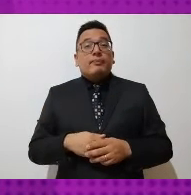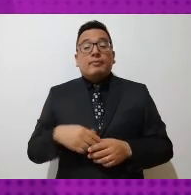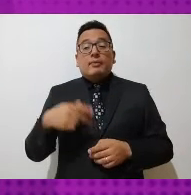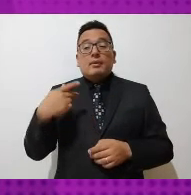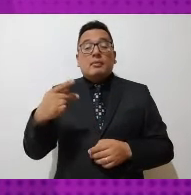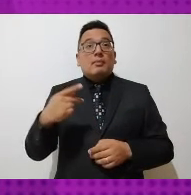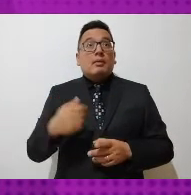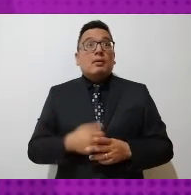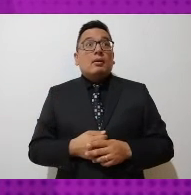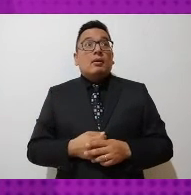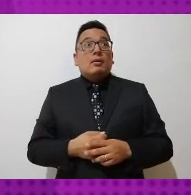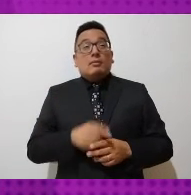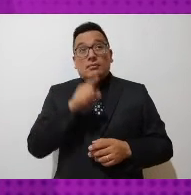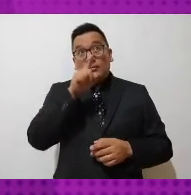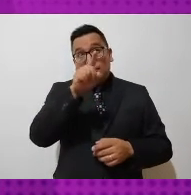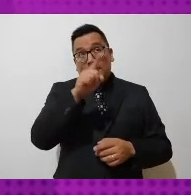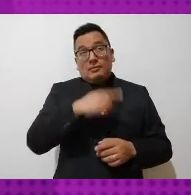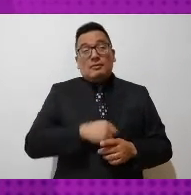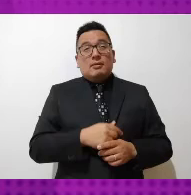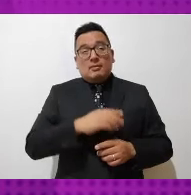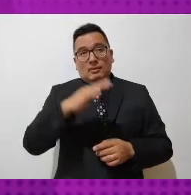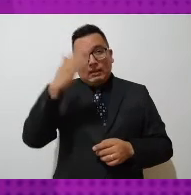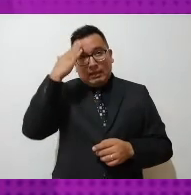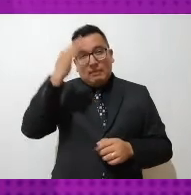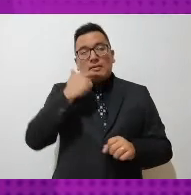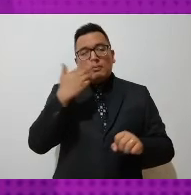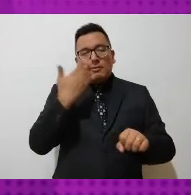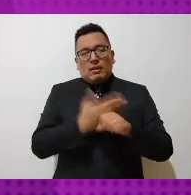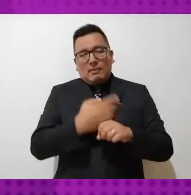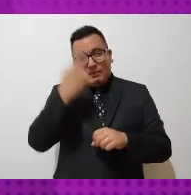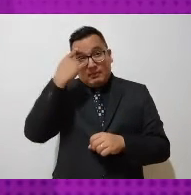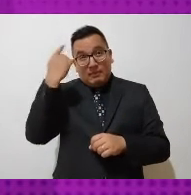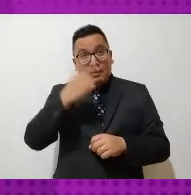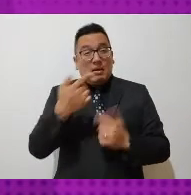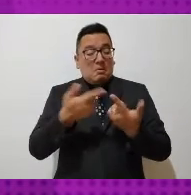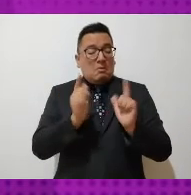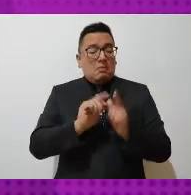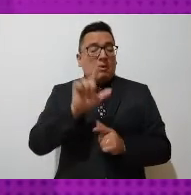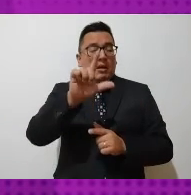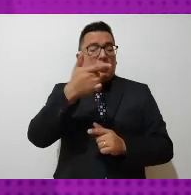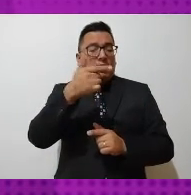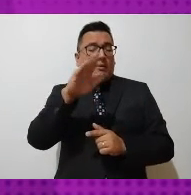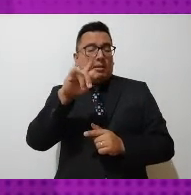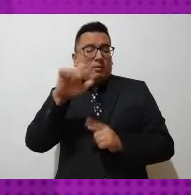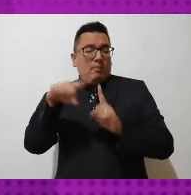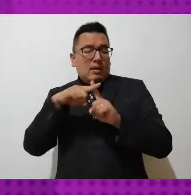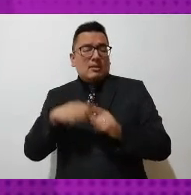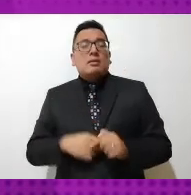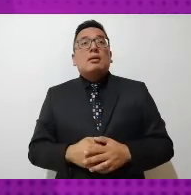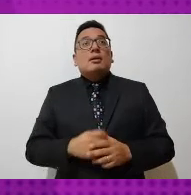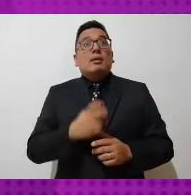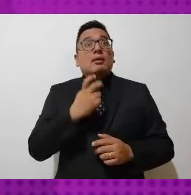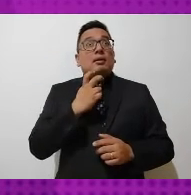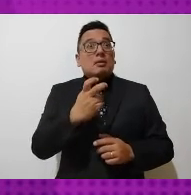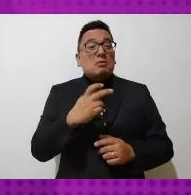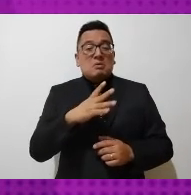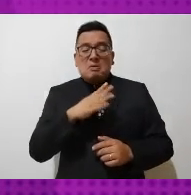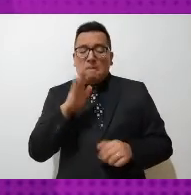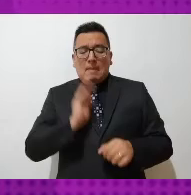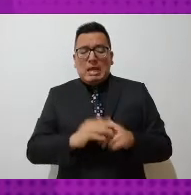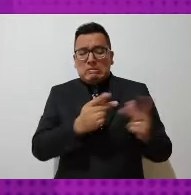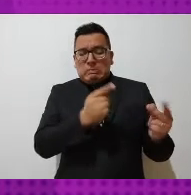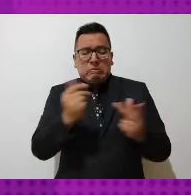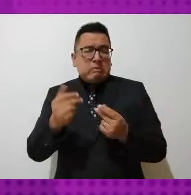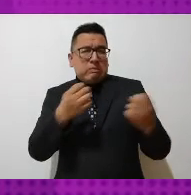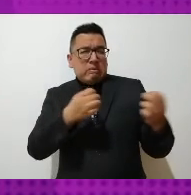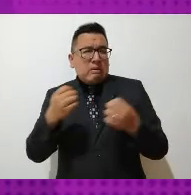la preside usted, señor consejero, de la diversidad sexual, es la que tiene más integrantes, la que tiene más trabajo, la que